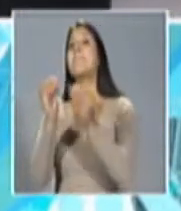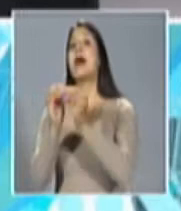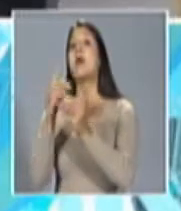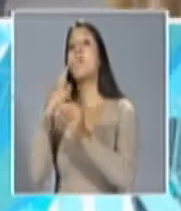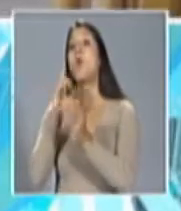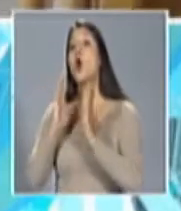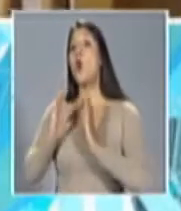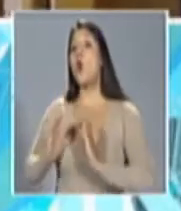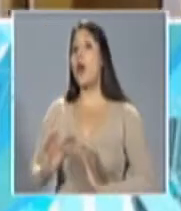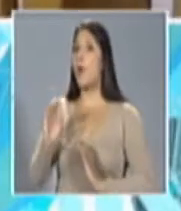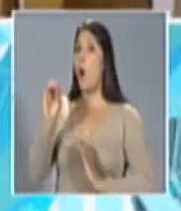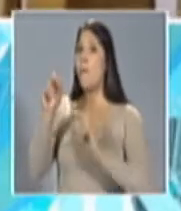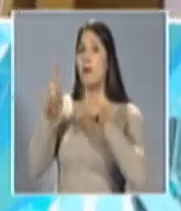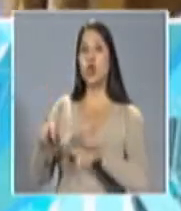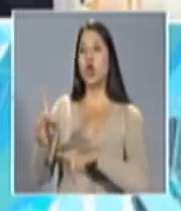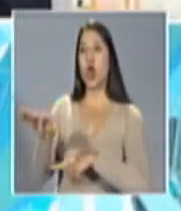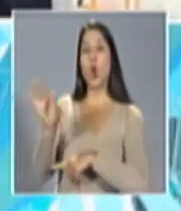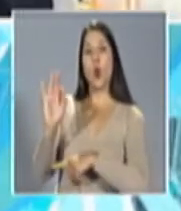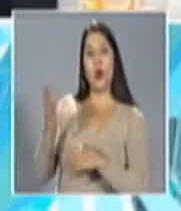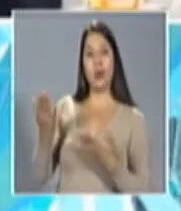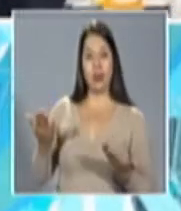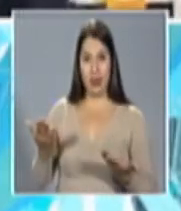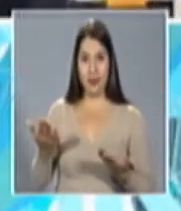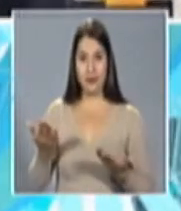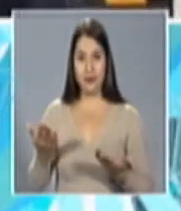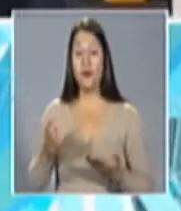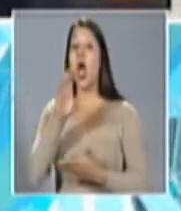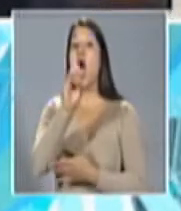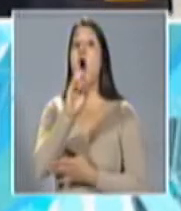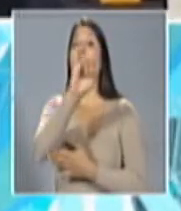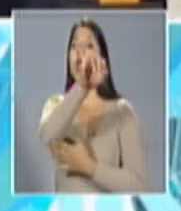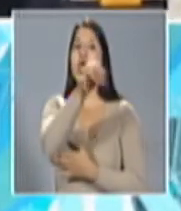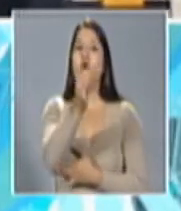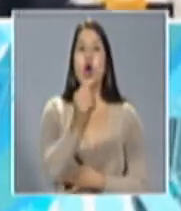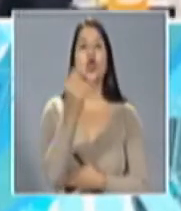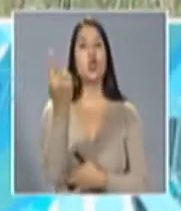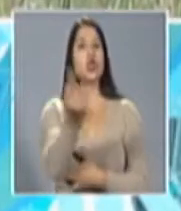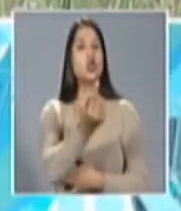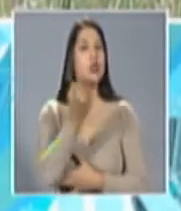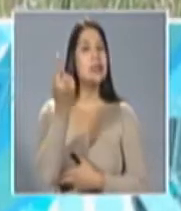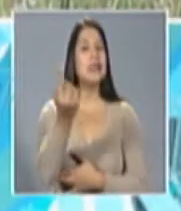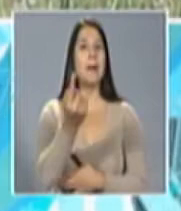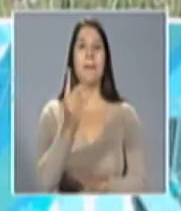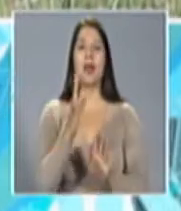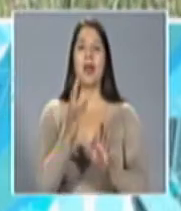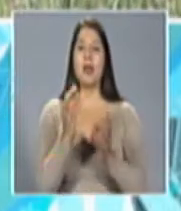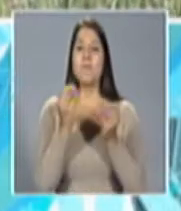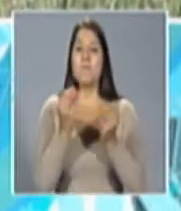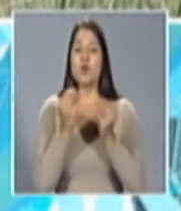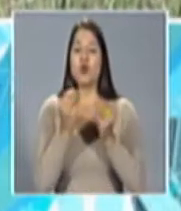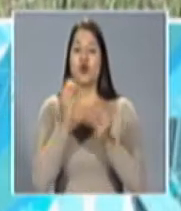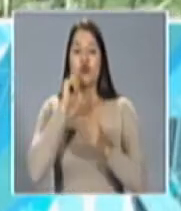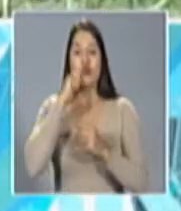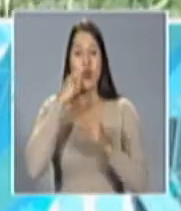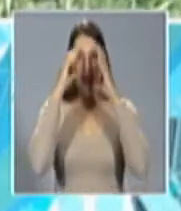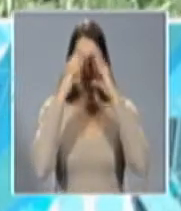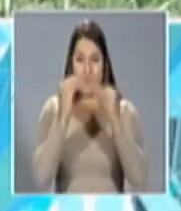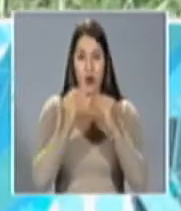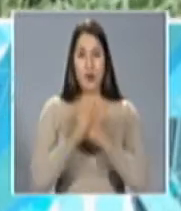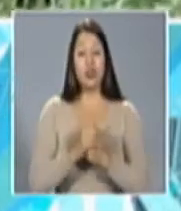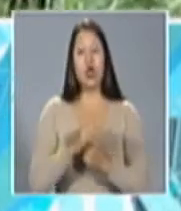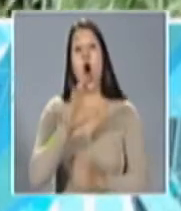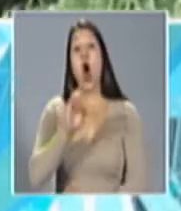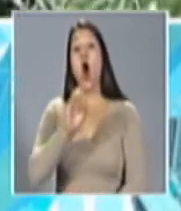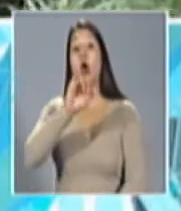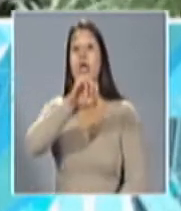segundo lugar, hay que tener en cuenta lo siguiente: el OIJ es muy conservador a la hora de identificar ese origen de los crímenes, porque en muchos casos lo que el OIJ